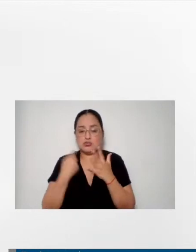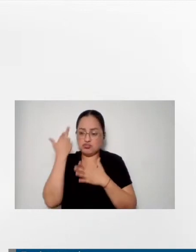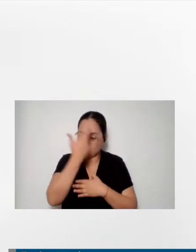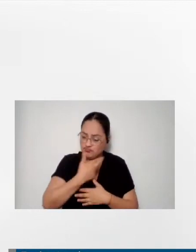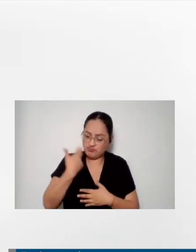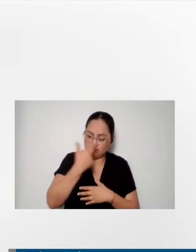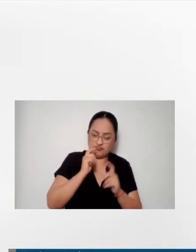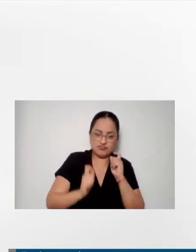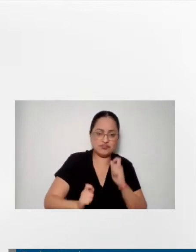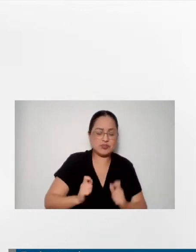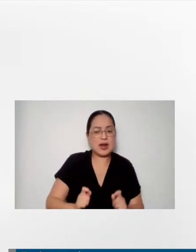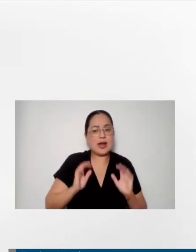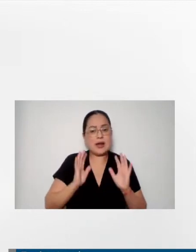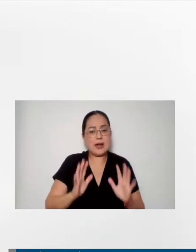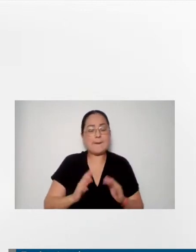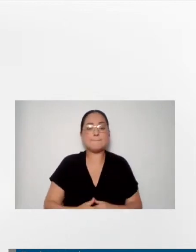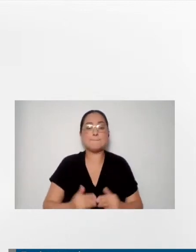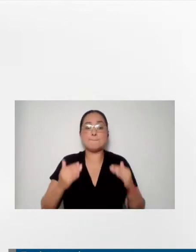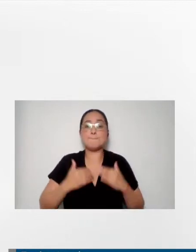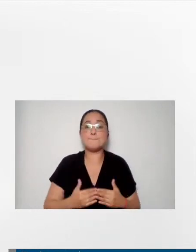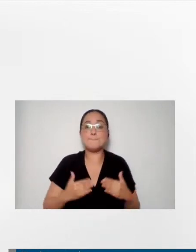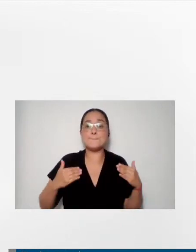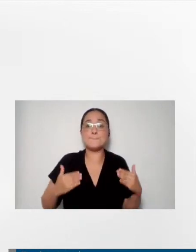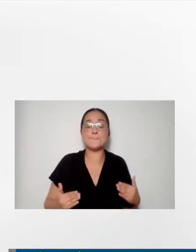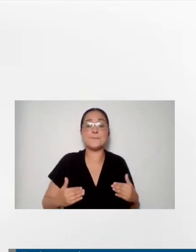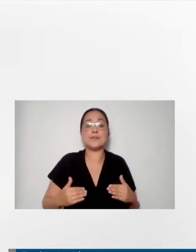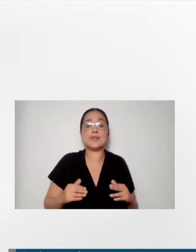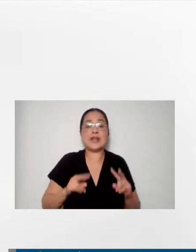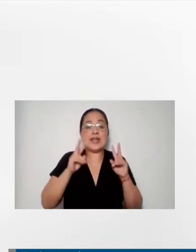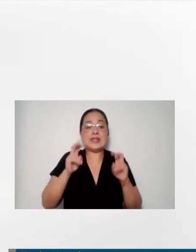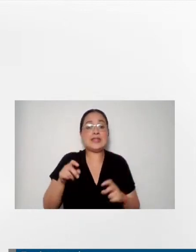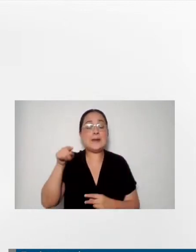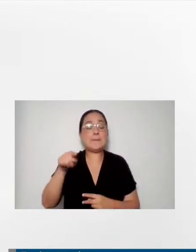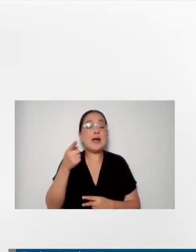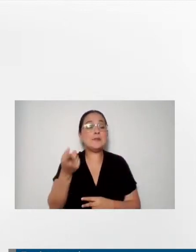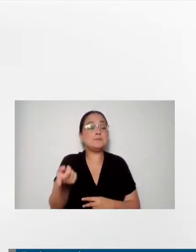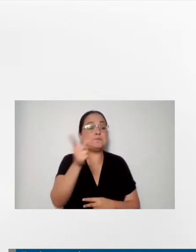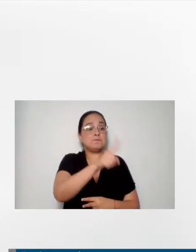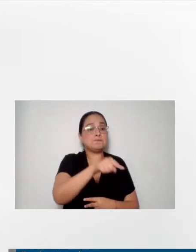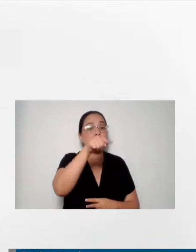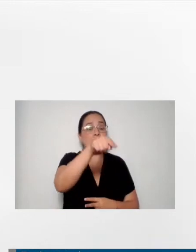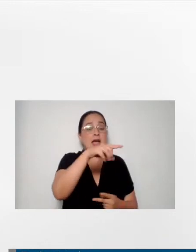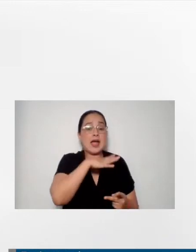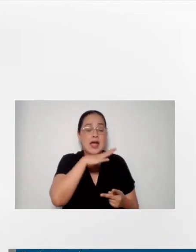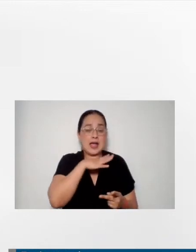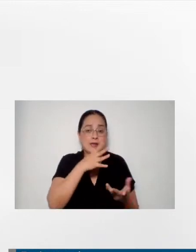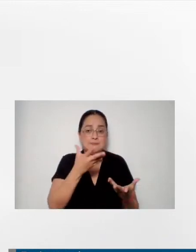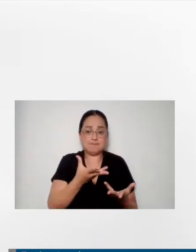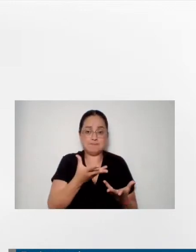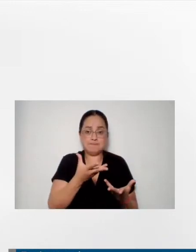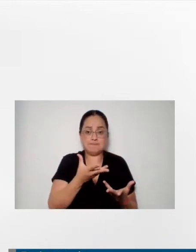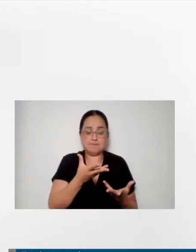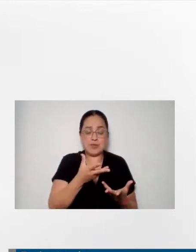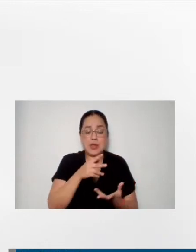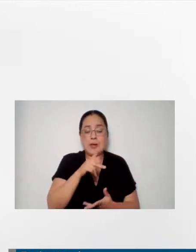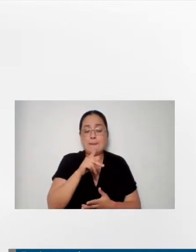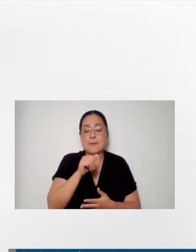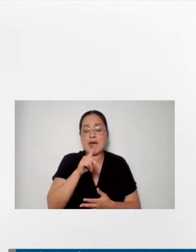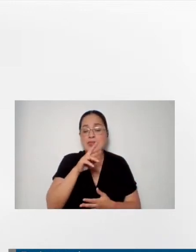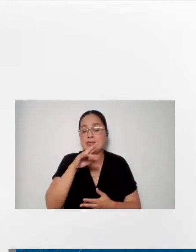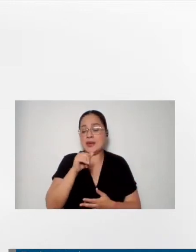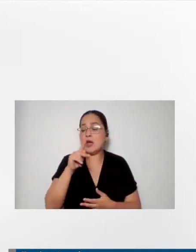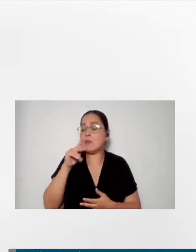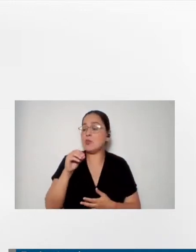las consecuencias que estudia es el tema de la pérdida de la patria potestad, que no, pues ya no me voy a detener por las cuestiones